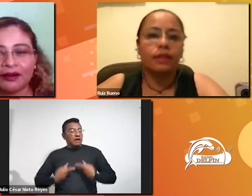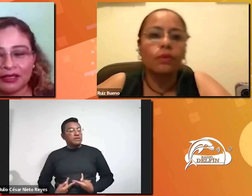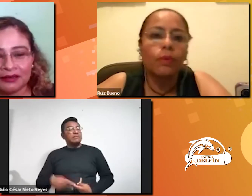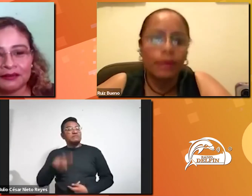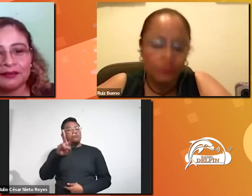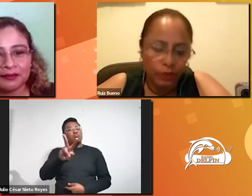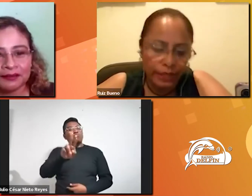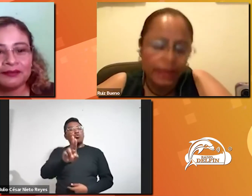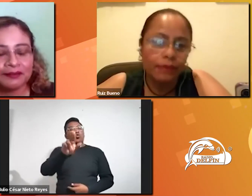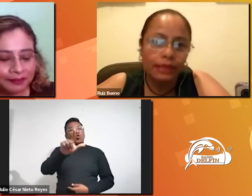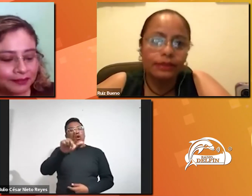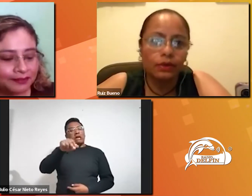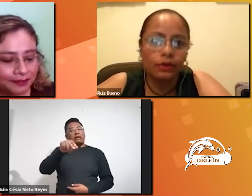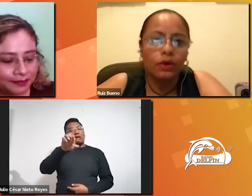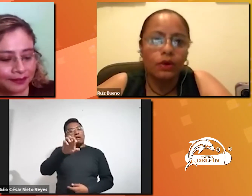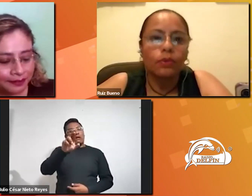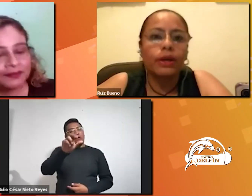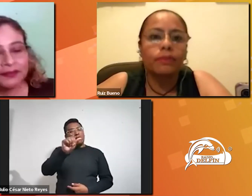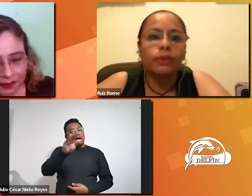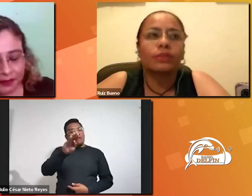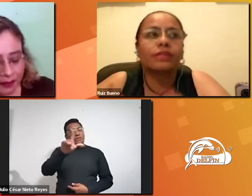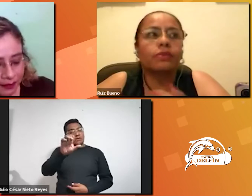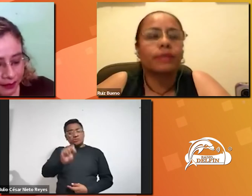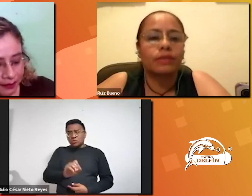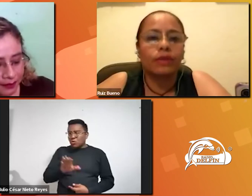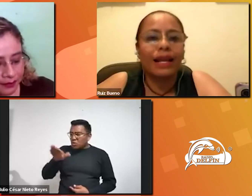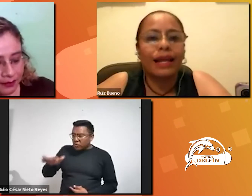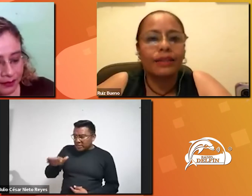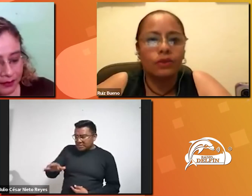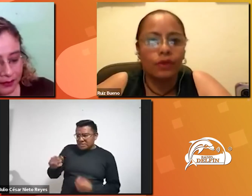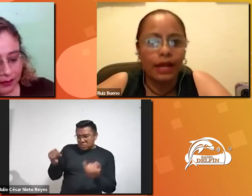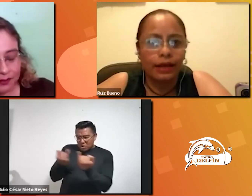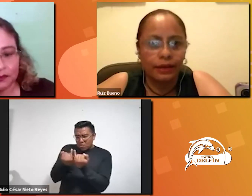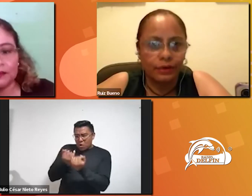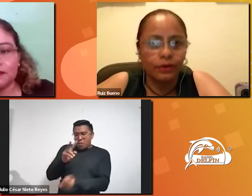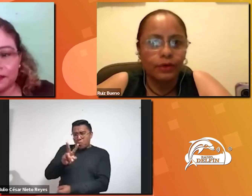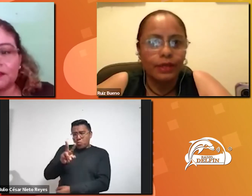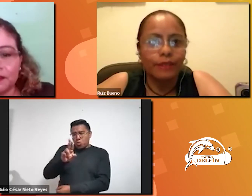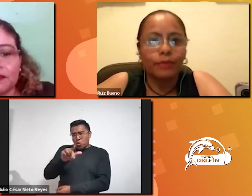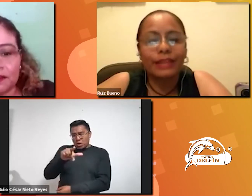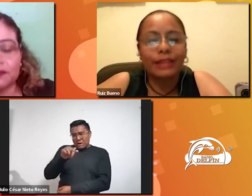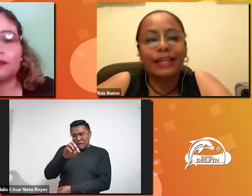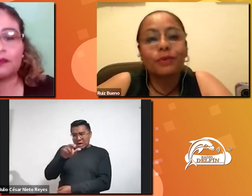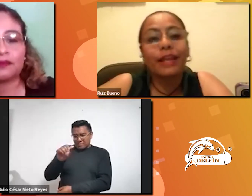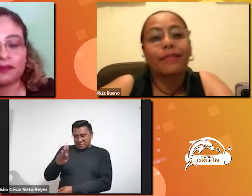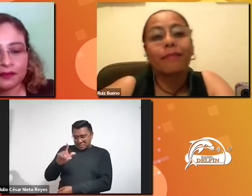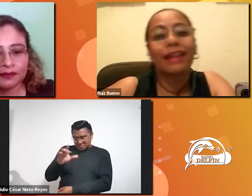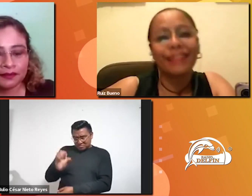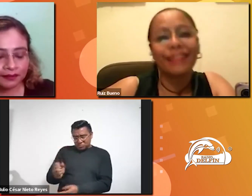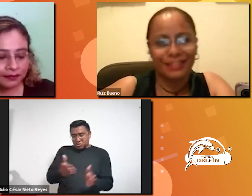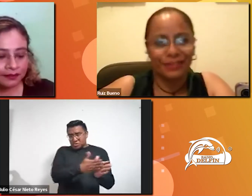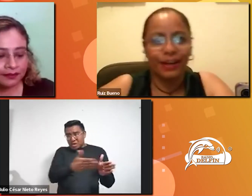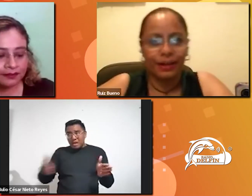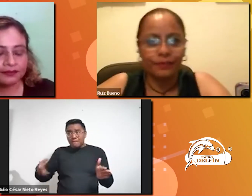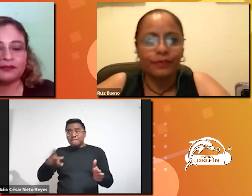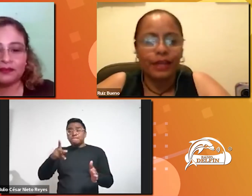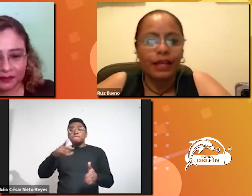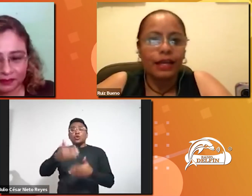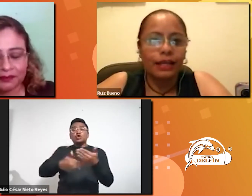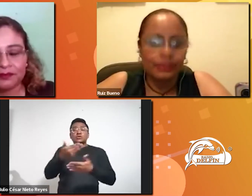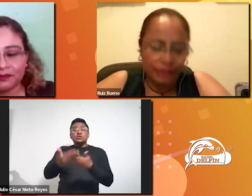Podría decirse como más vulnerables, ¿no? Por el proceso personal adicional, ¿no? Porque tienen una demanda adicional.